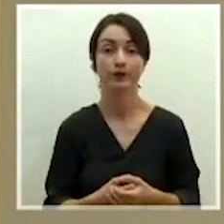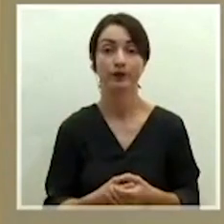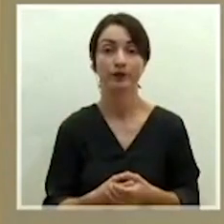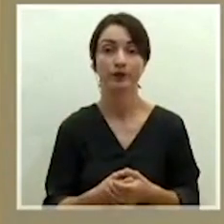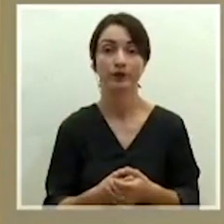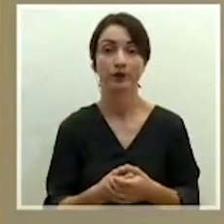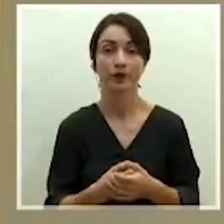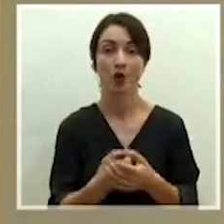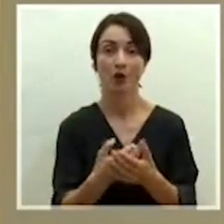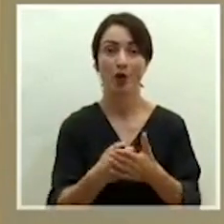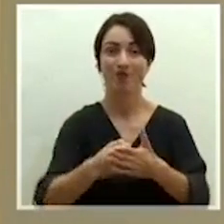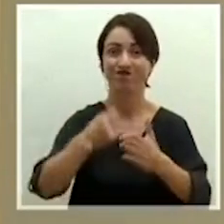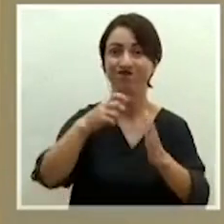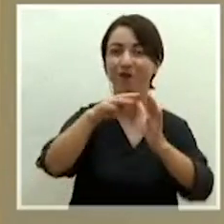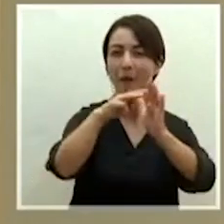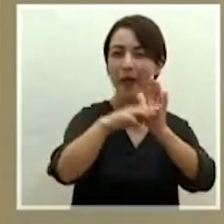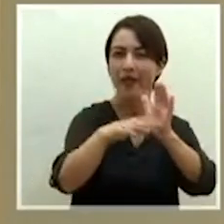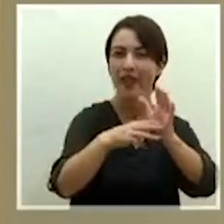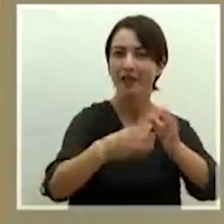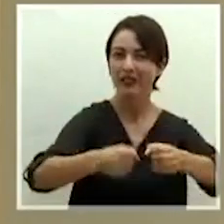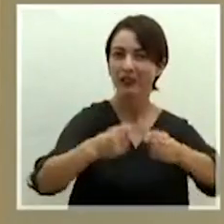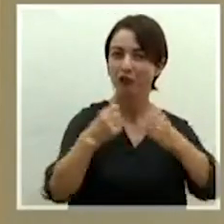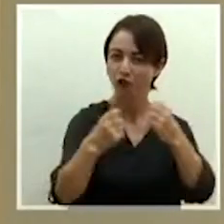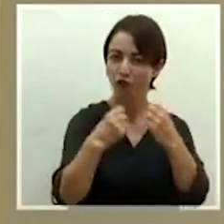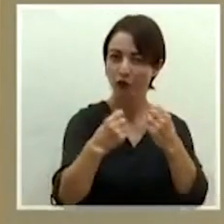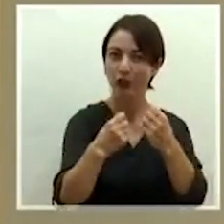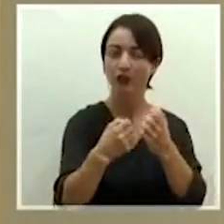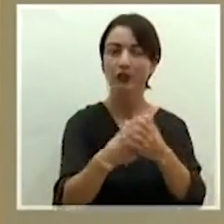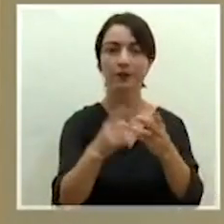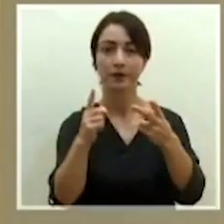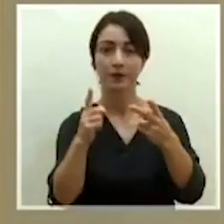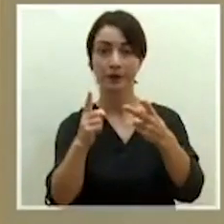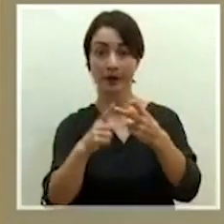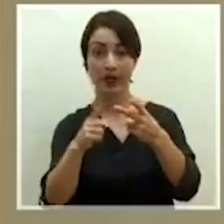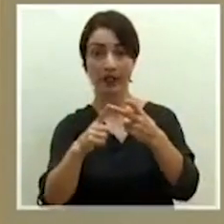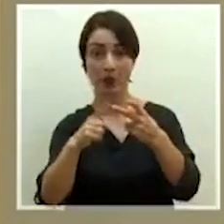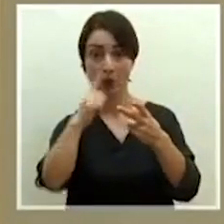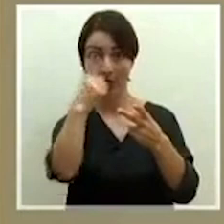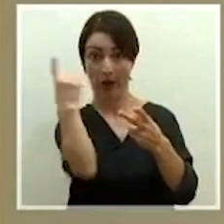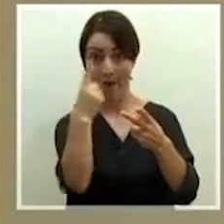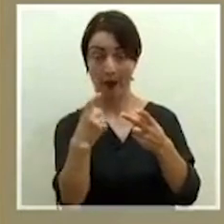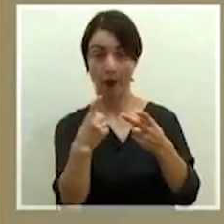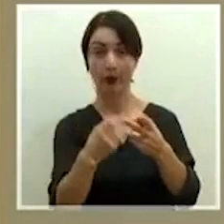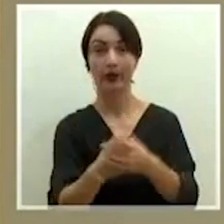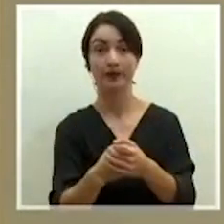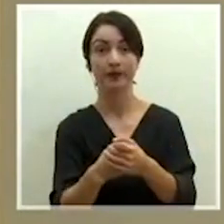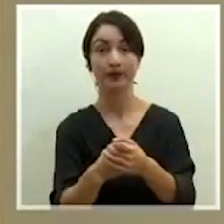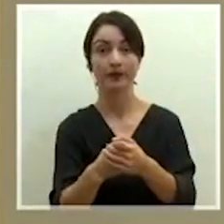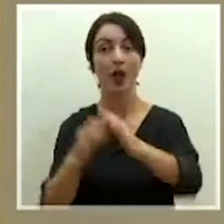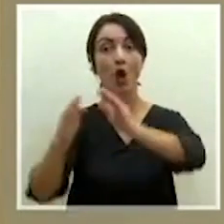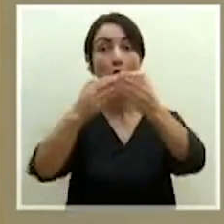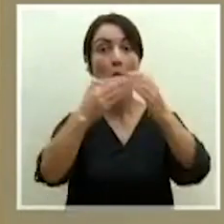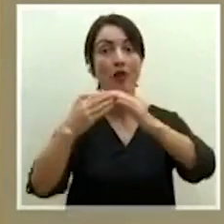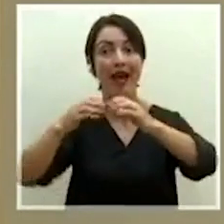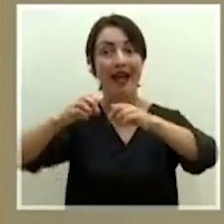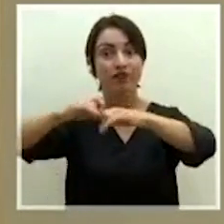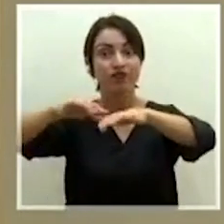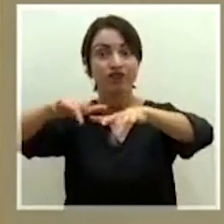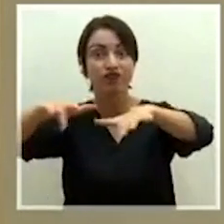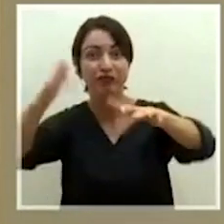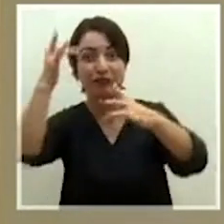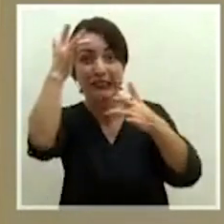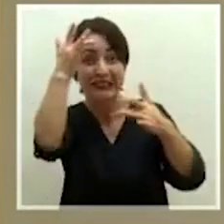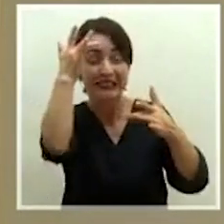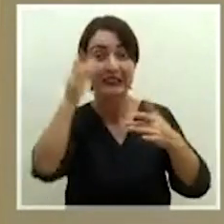endurecer alguna de las medidas. Eso es una realidad. Y con relación a la segunda pregunta que me hablabas de la transmisión comunitaria en la zona norte, bueno, hay